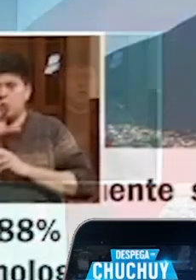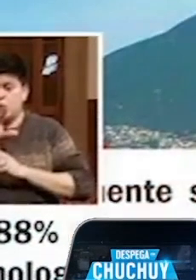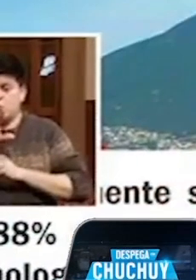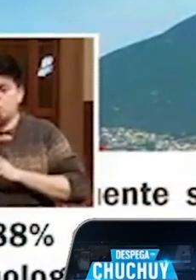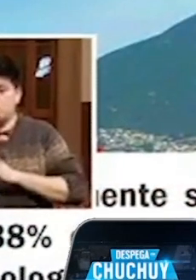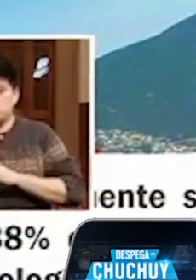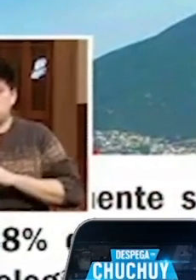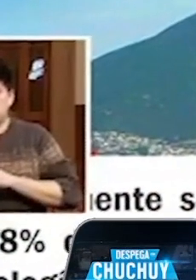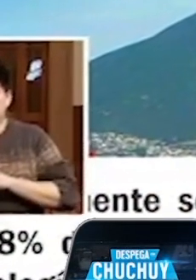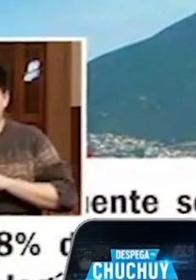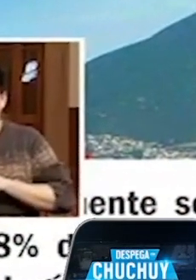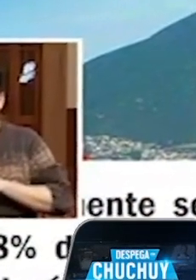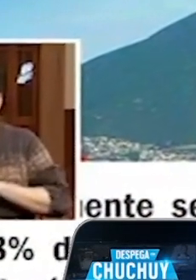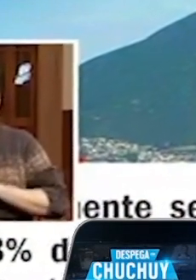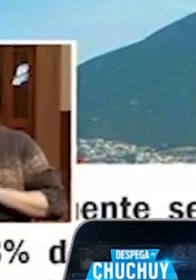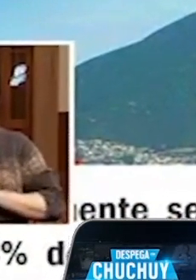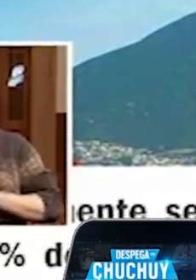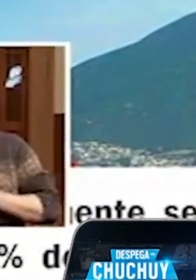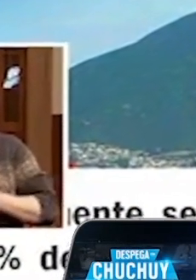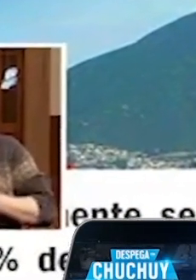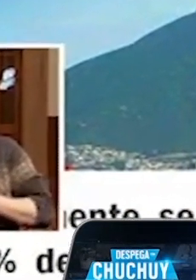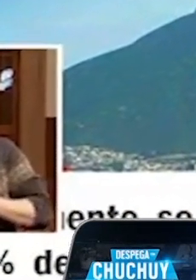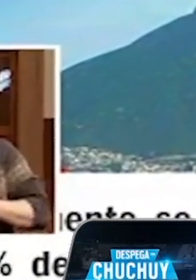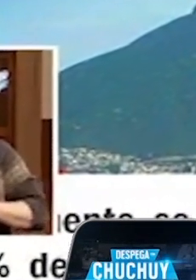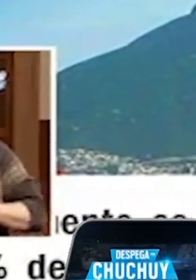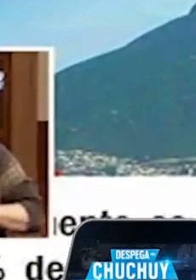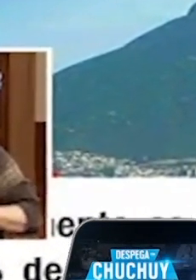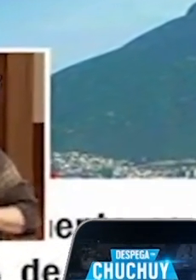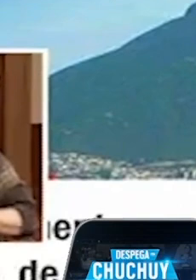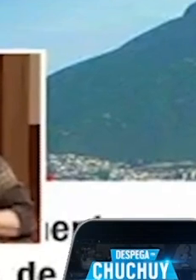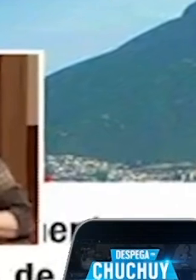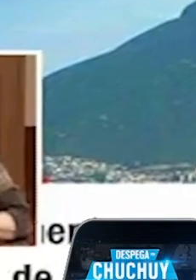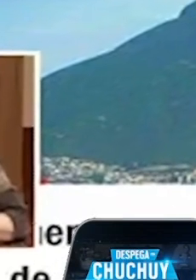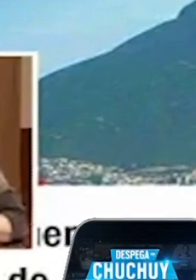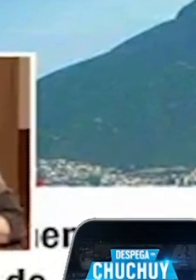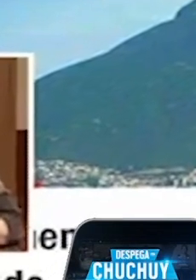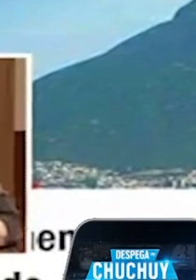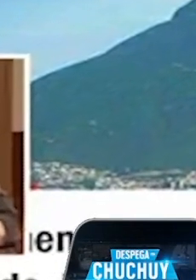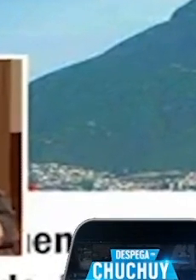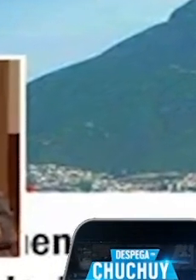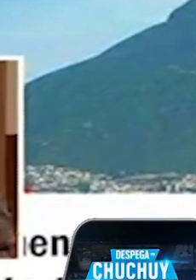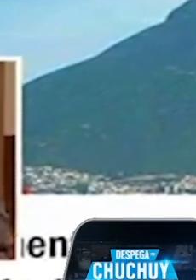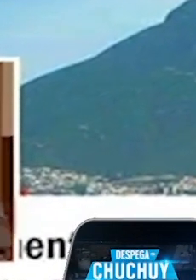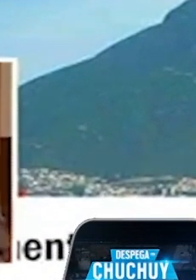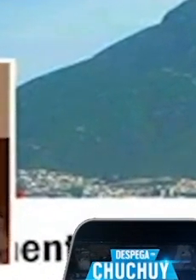Matamoros, Tamaulipas. Con información de Agencias y de Jesús Jiménez, para Despega con Chuchuy, Mirna Cepeda.